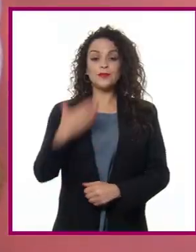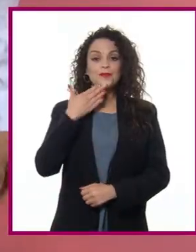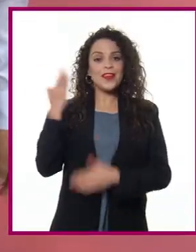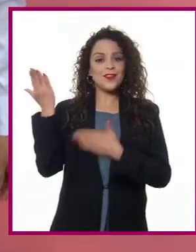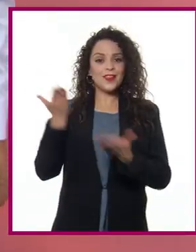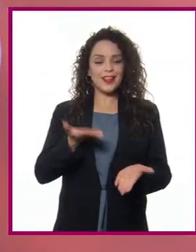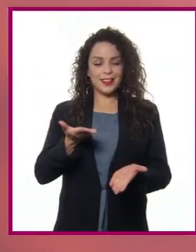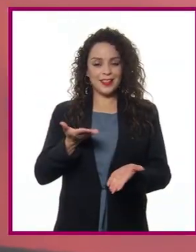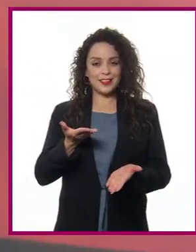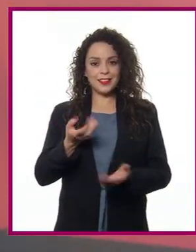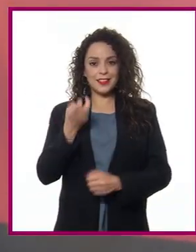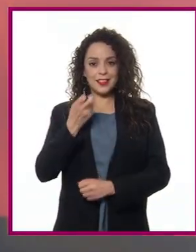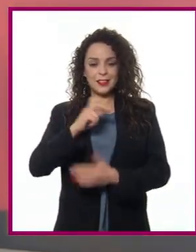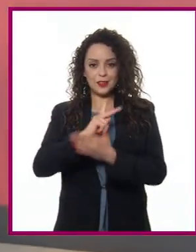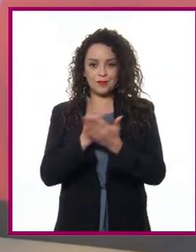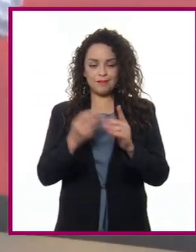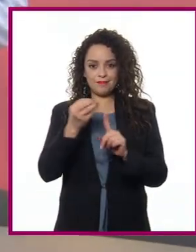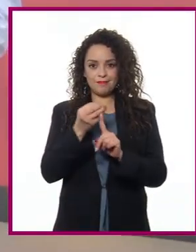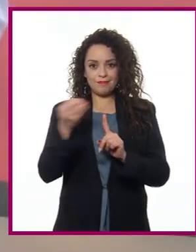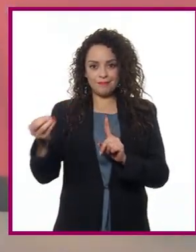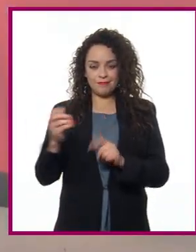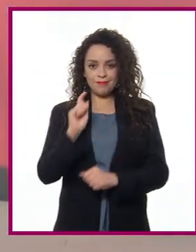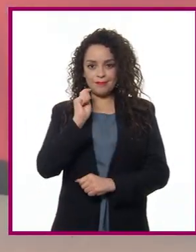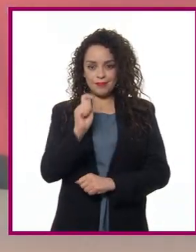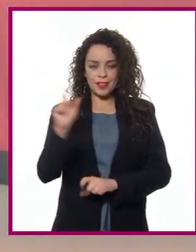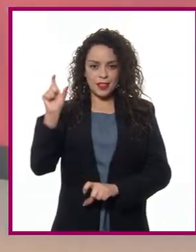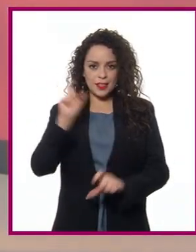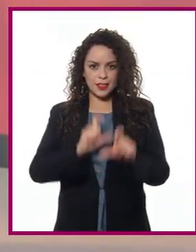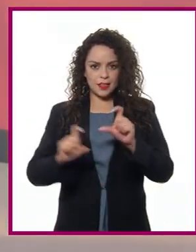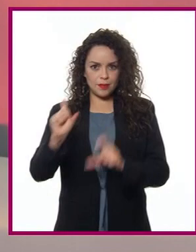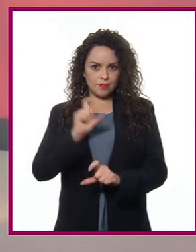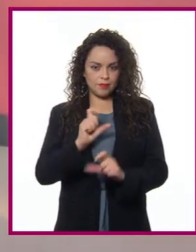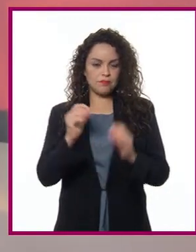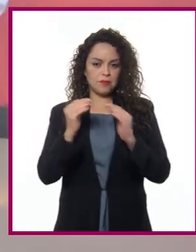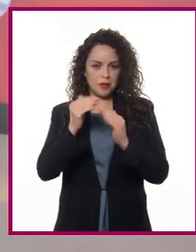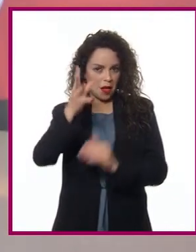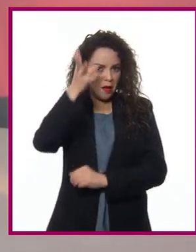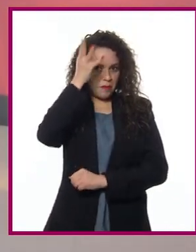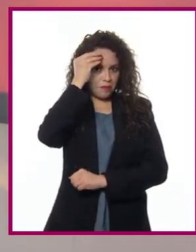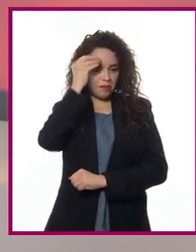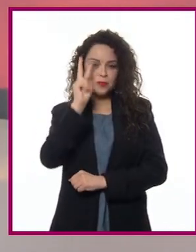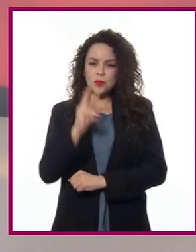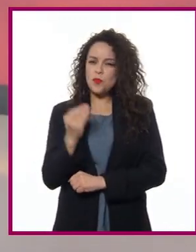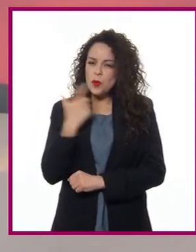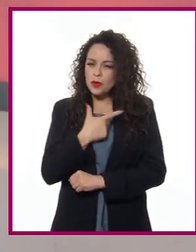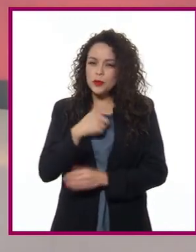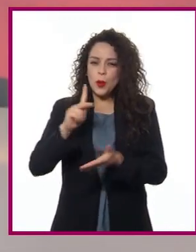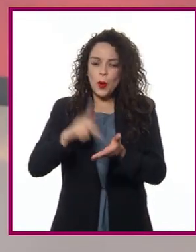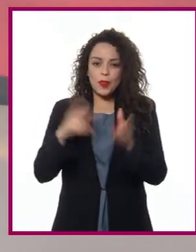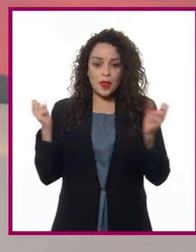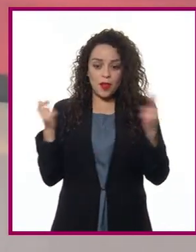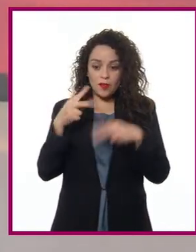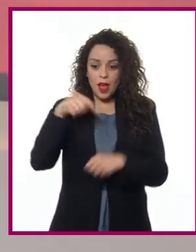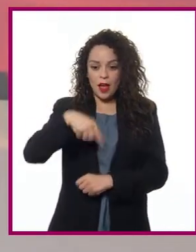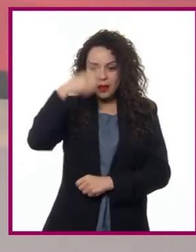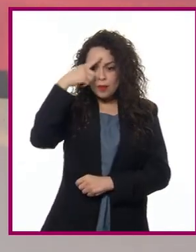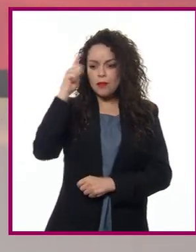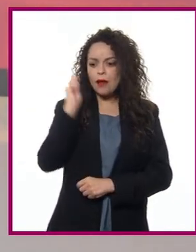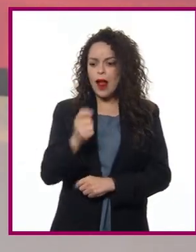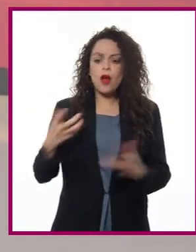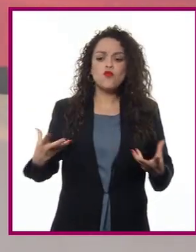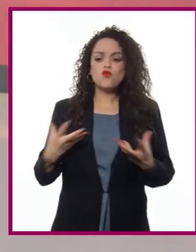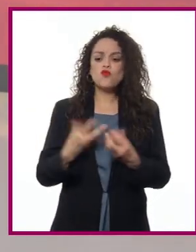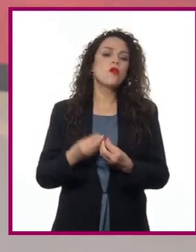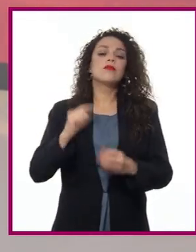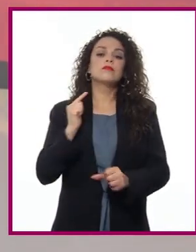Bienvenidas y bienvenidos a esta sesión de Química de Aprende en Casa. Es un gusto encontrarnos nuevamente para descubrir juntos la importancia